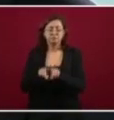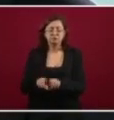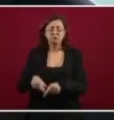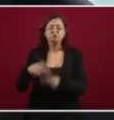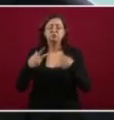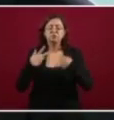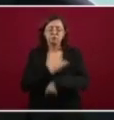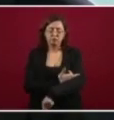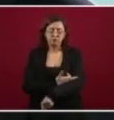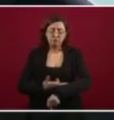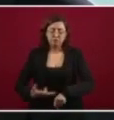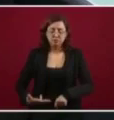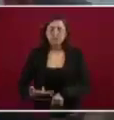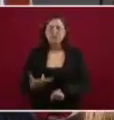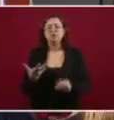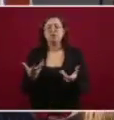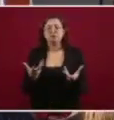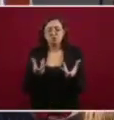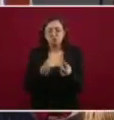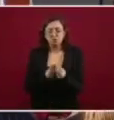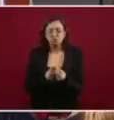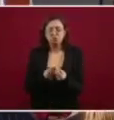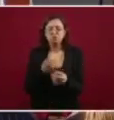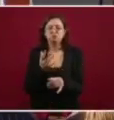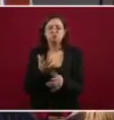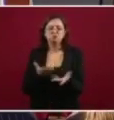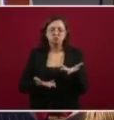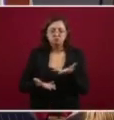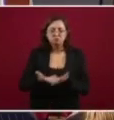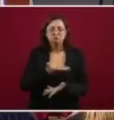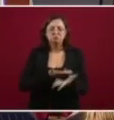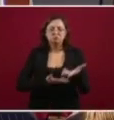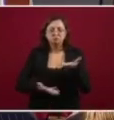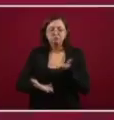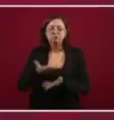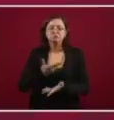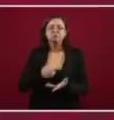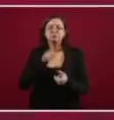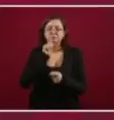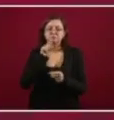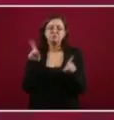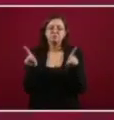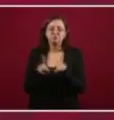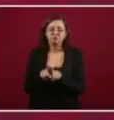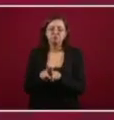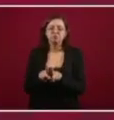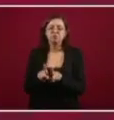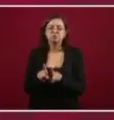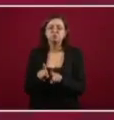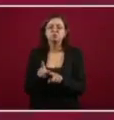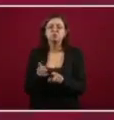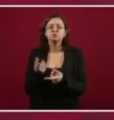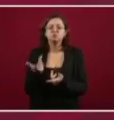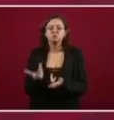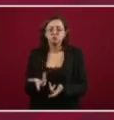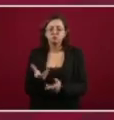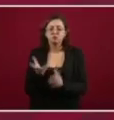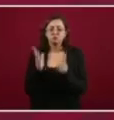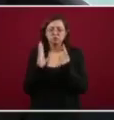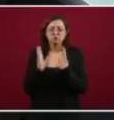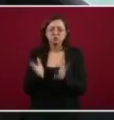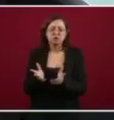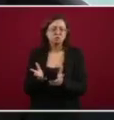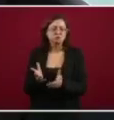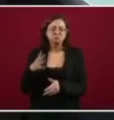familiares, compartiendo información y, por supuesto, poniendo a disposición